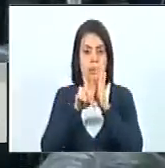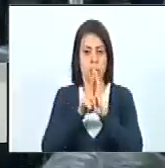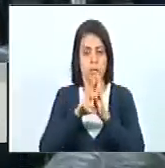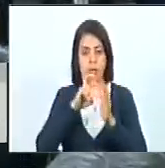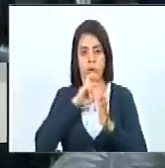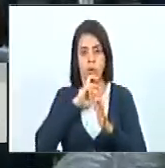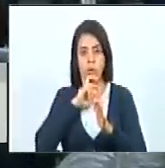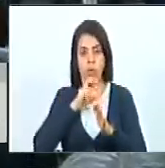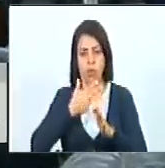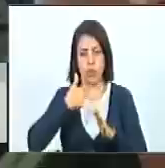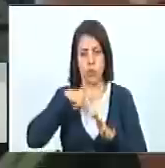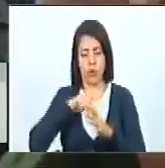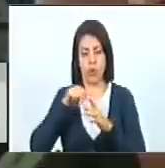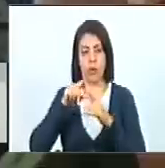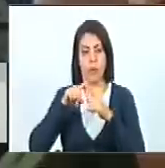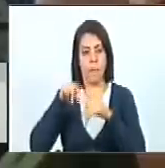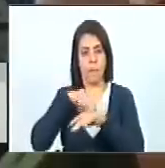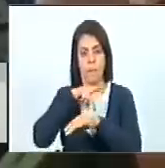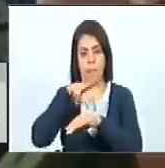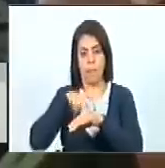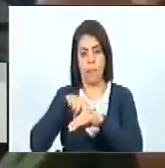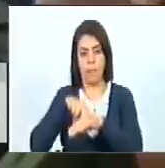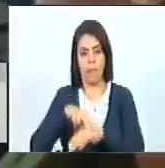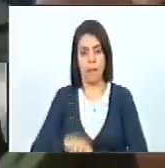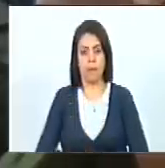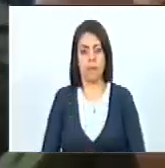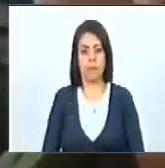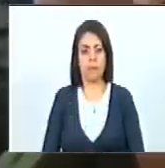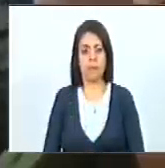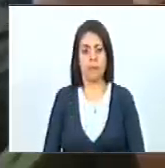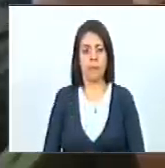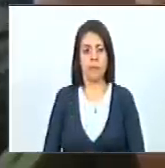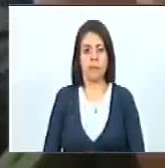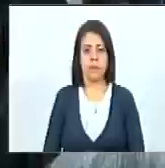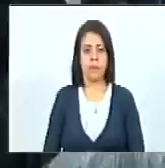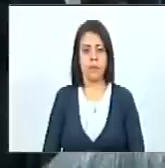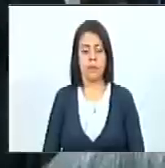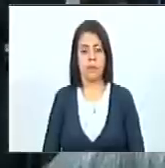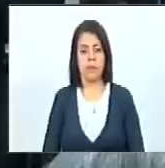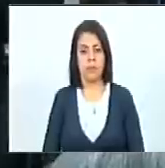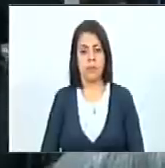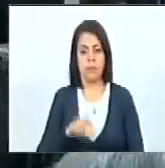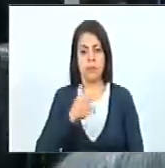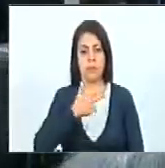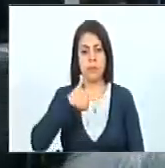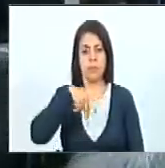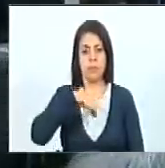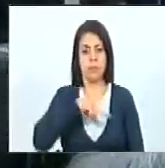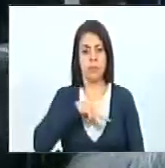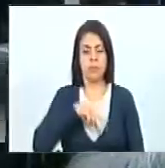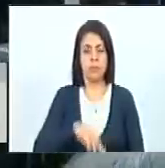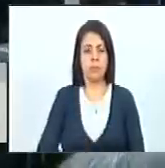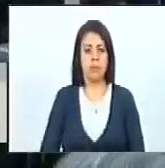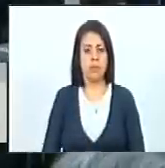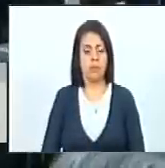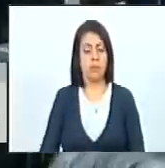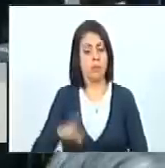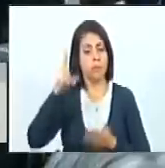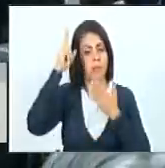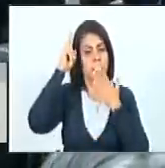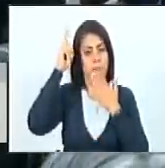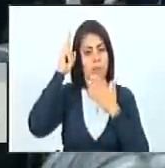sobre nuestros recursos. Si bien es cierto que nuestros